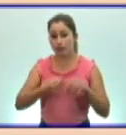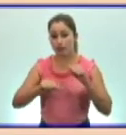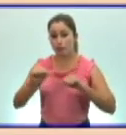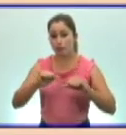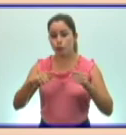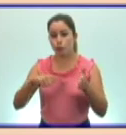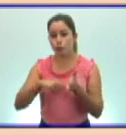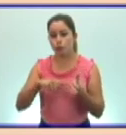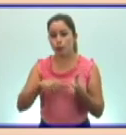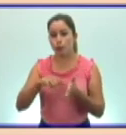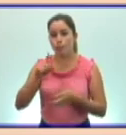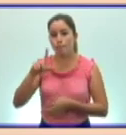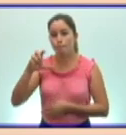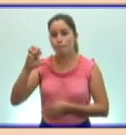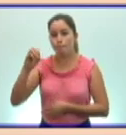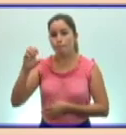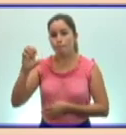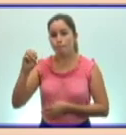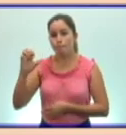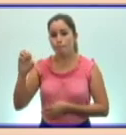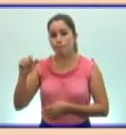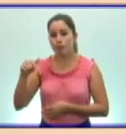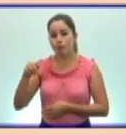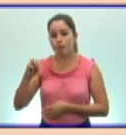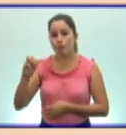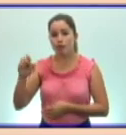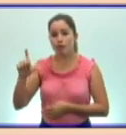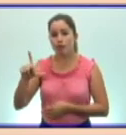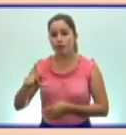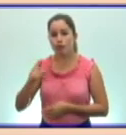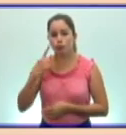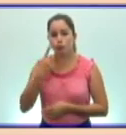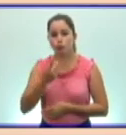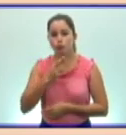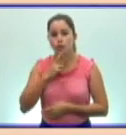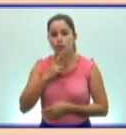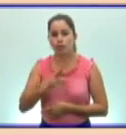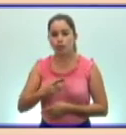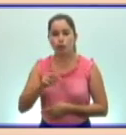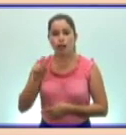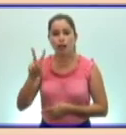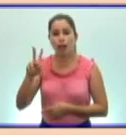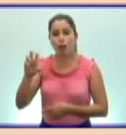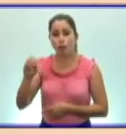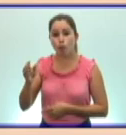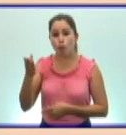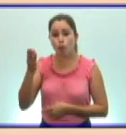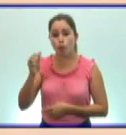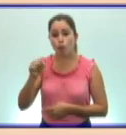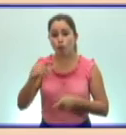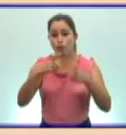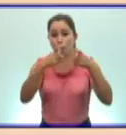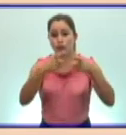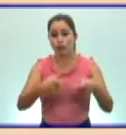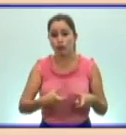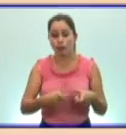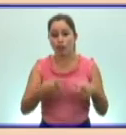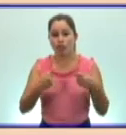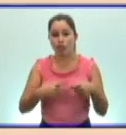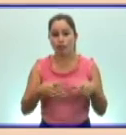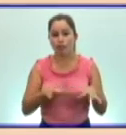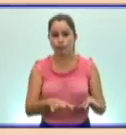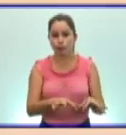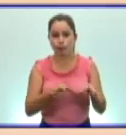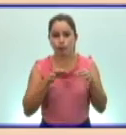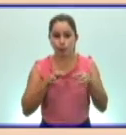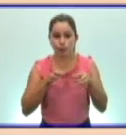por 1000 mililitros, pues me dará indiscutiblemente el volumen del recipiente que debíamos